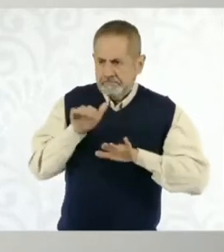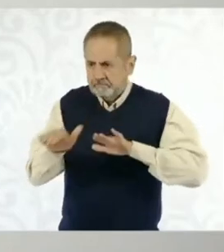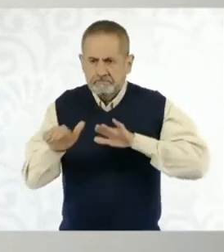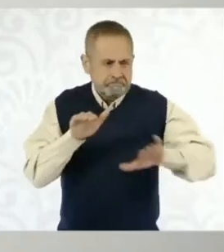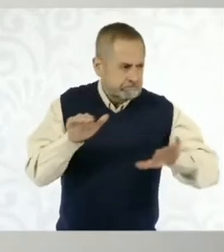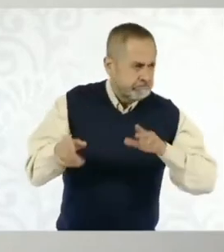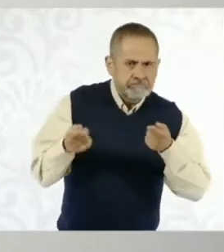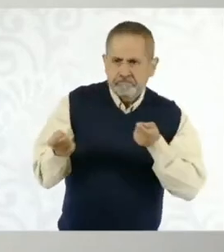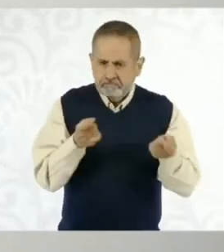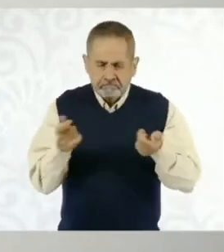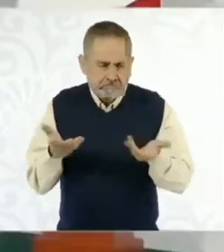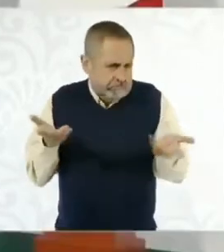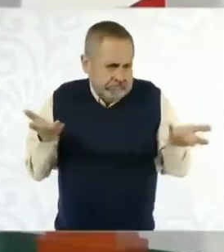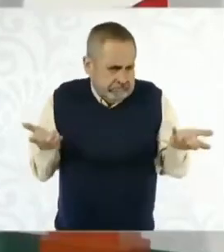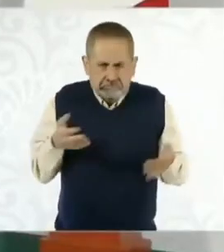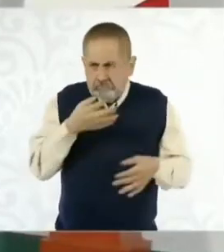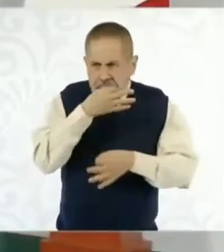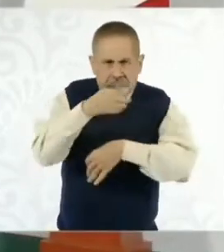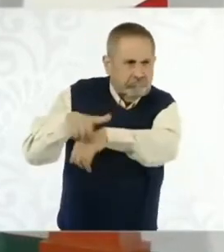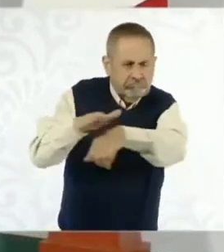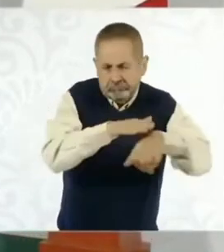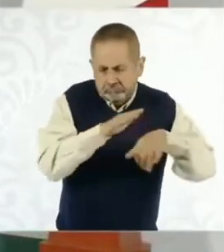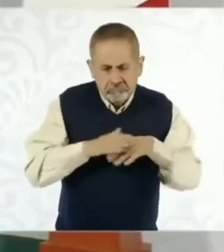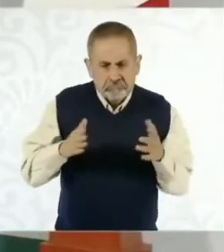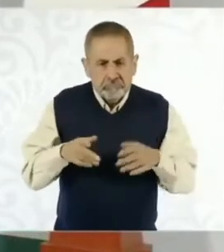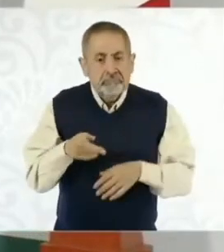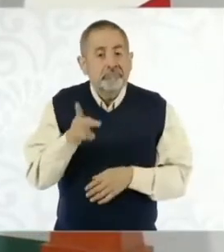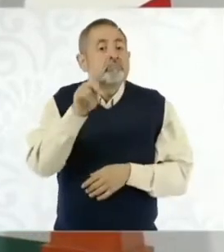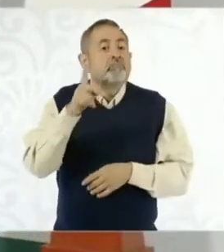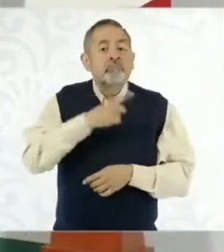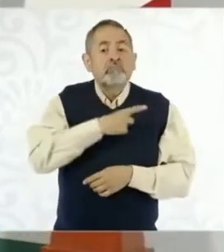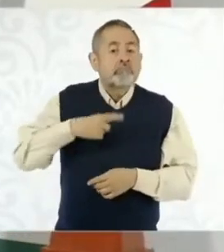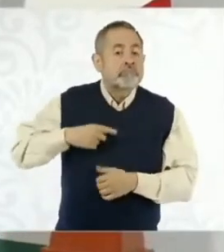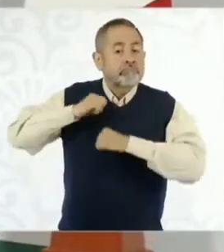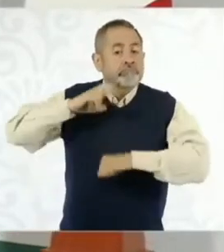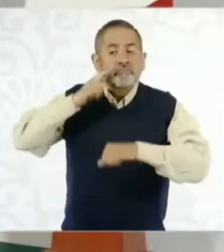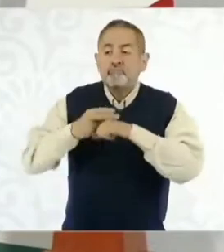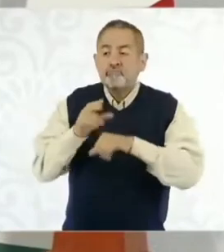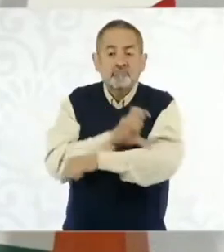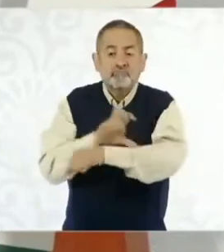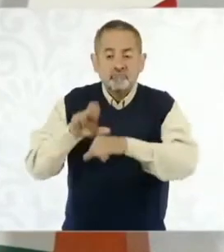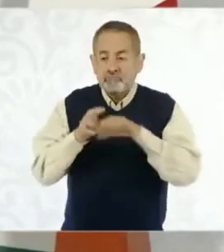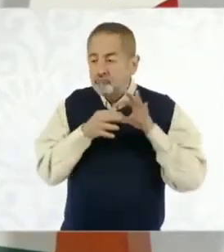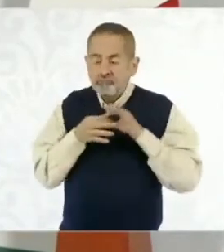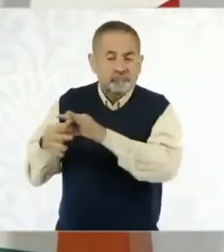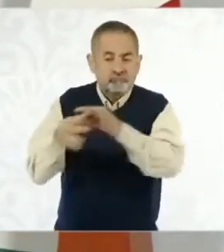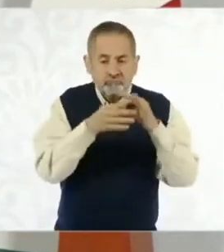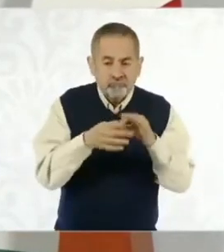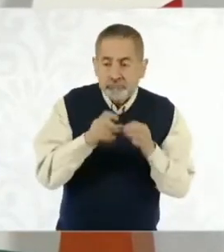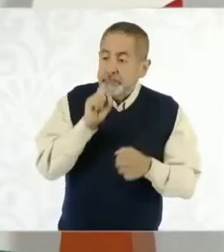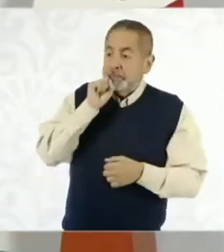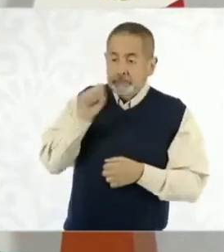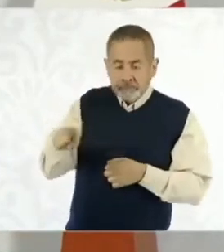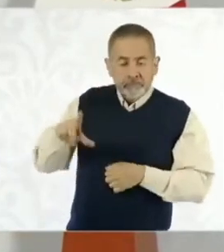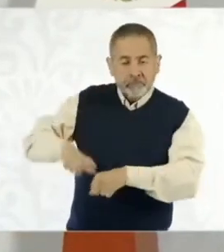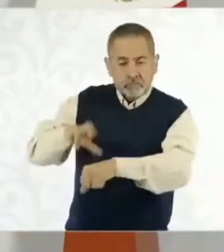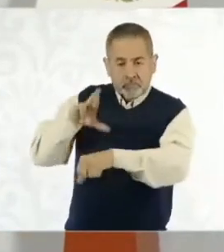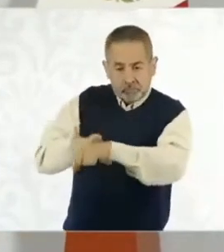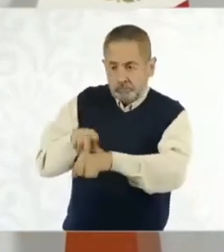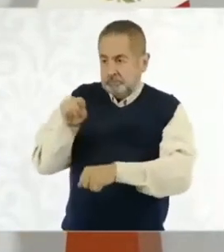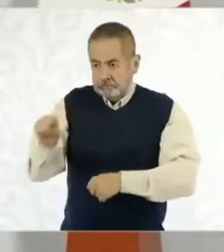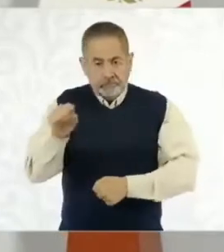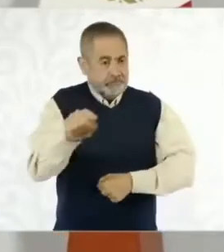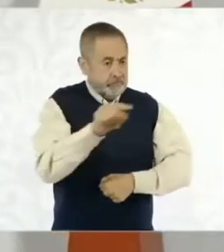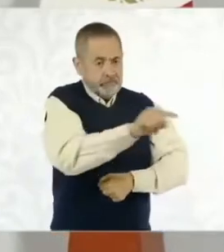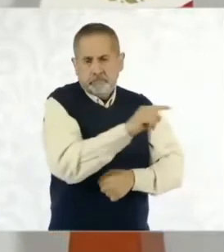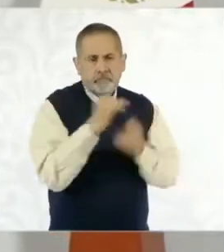estamos asumiendo, pero que tiene que haber coordinación y las y los gobernadores también tienen que asumir su